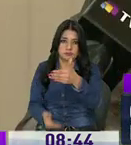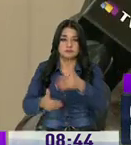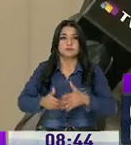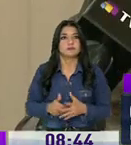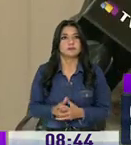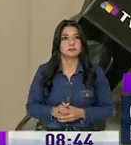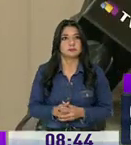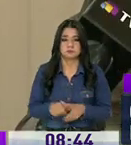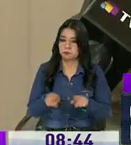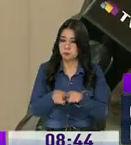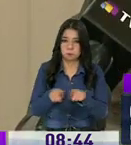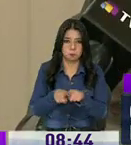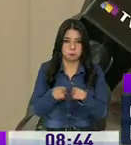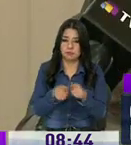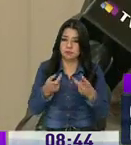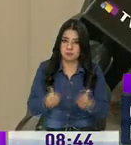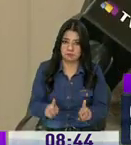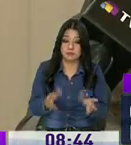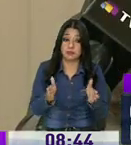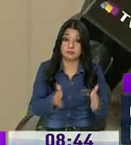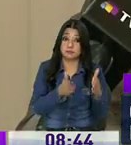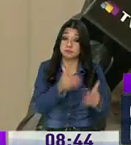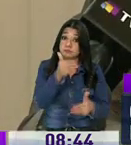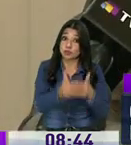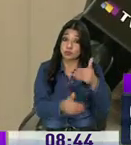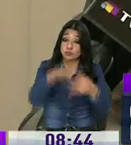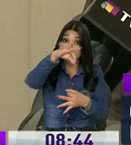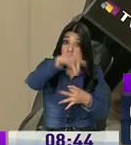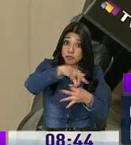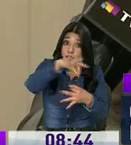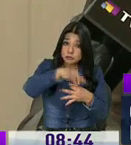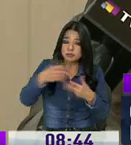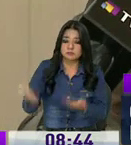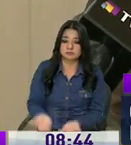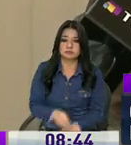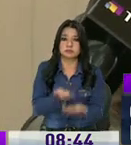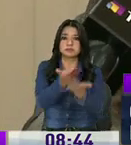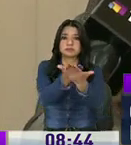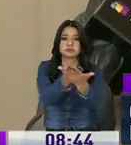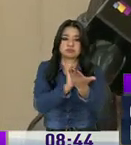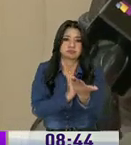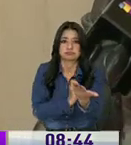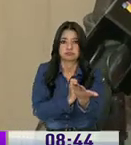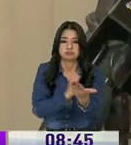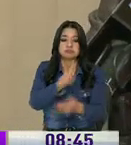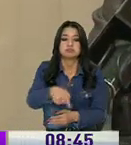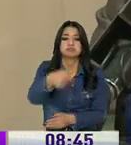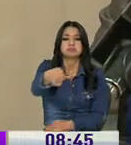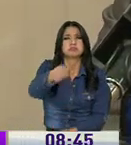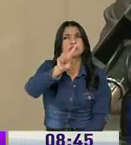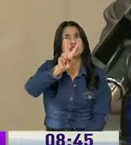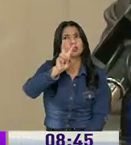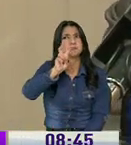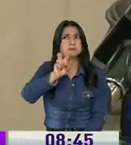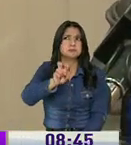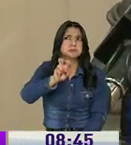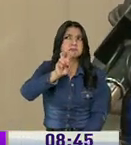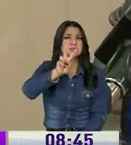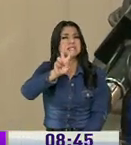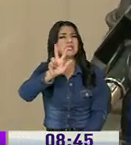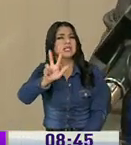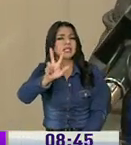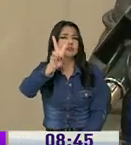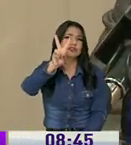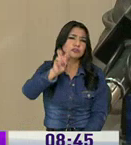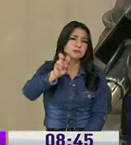igual presentaremos luego del proceso electoral para que sean tratadas, no sé si para el 2023 o para